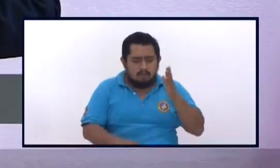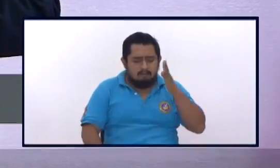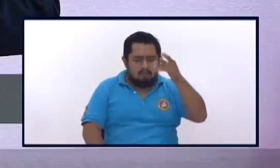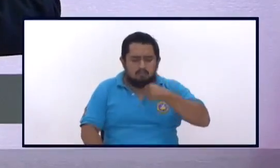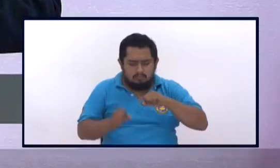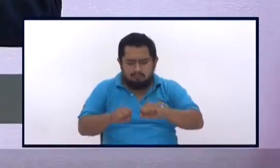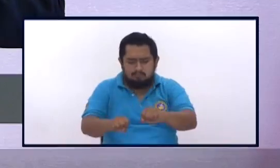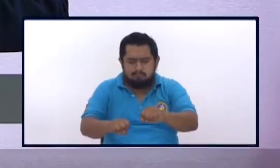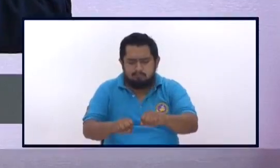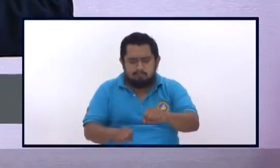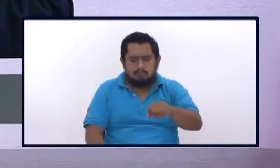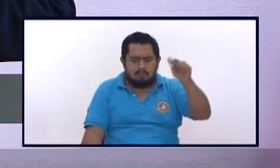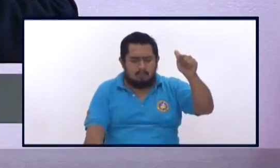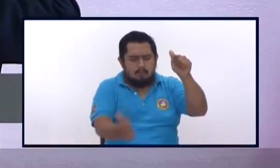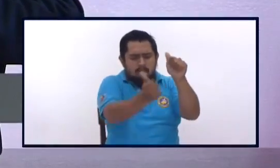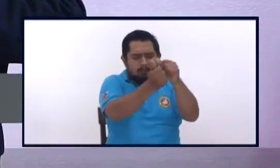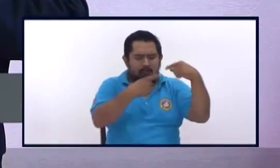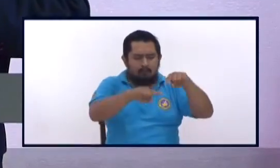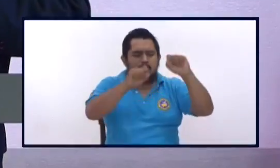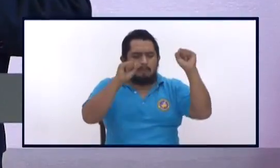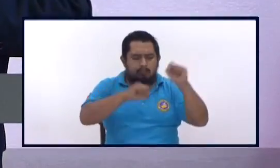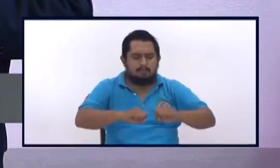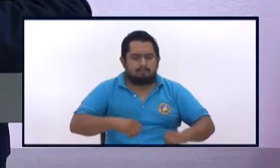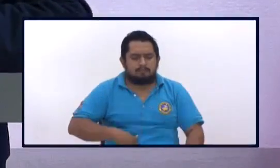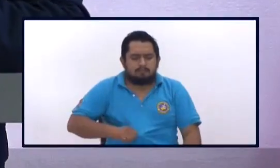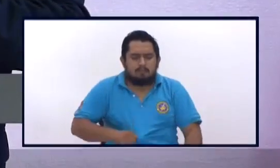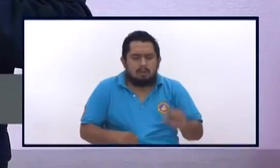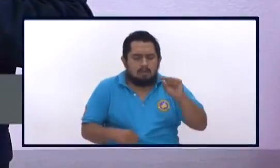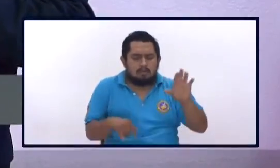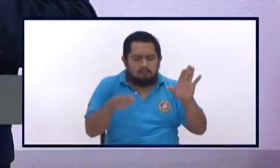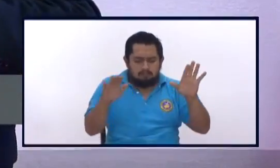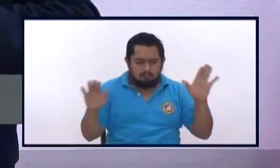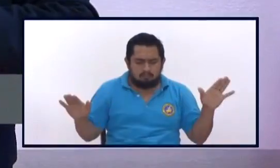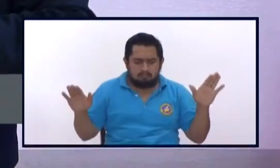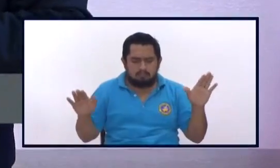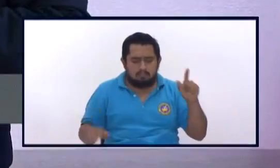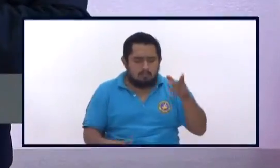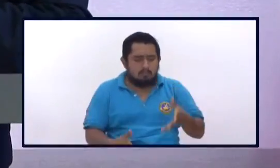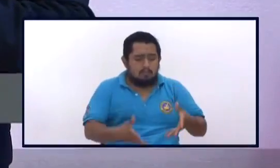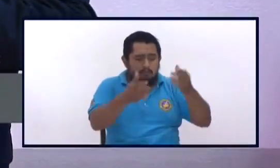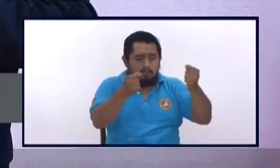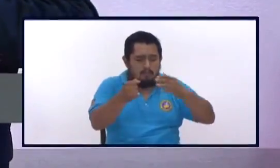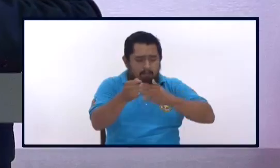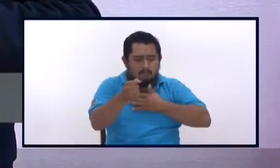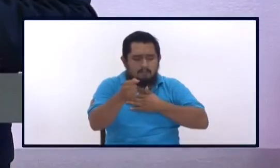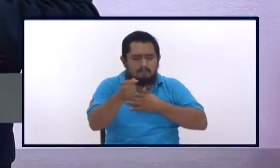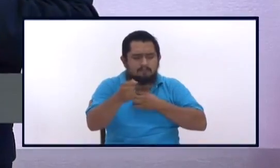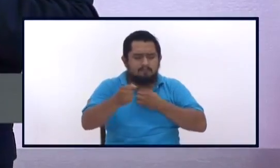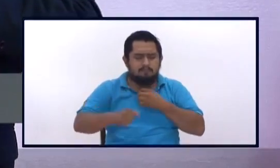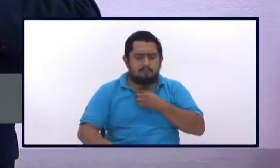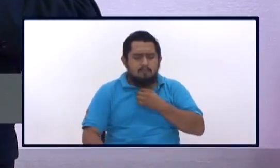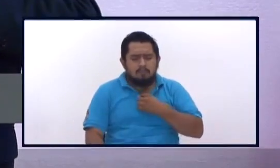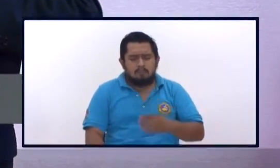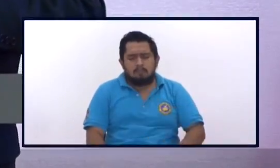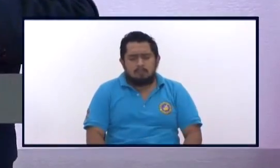yo muera puede estar en tu presencia por siempre en cristo jesús yo te declaro hoy mi señor y mi